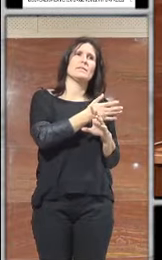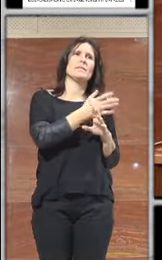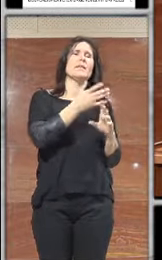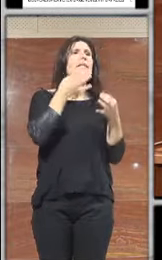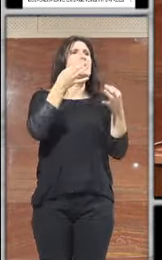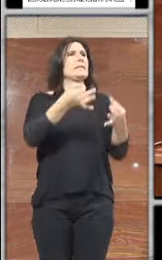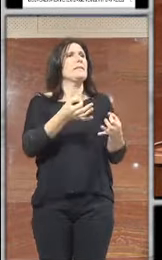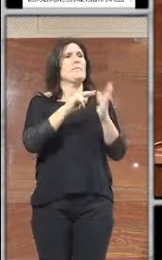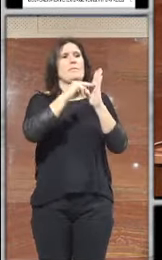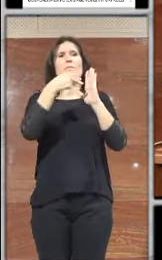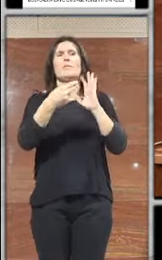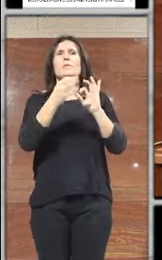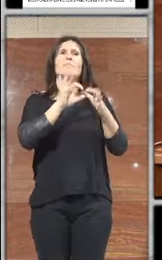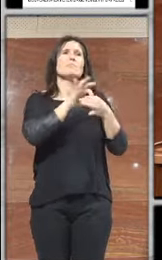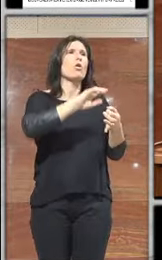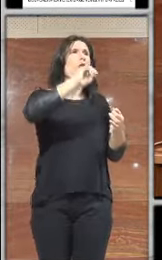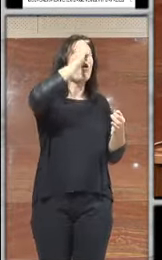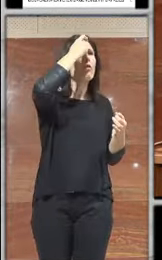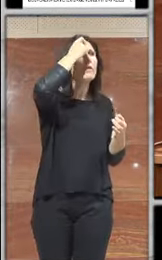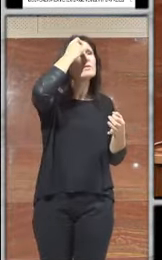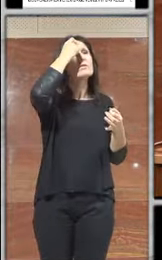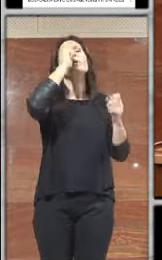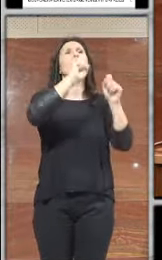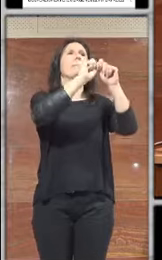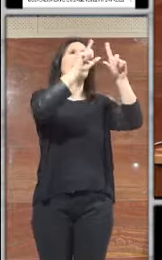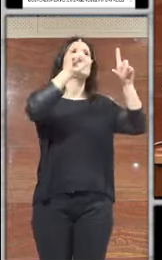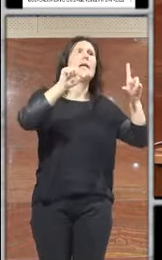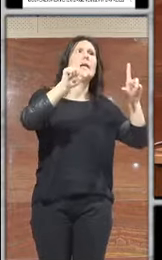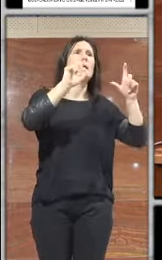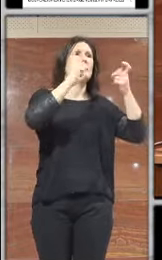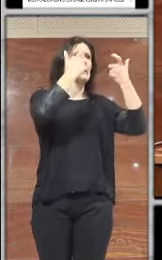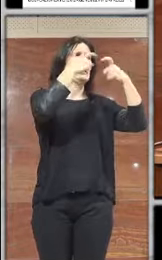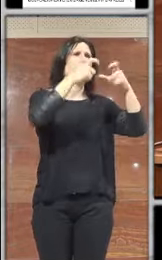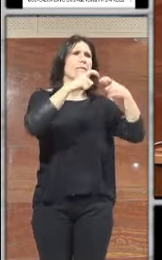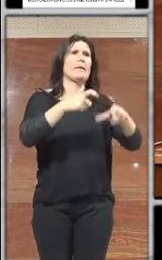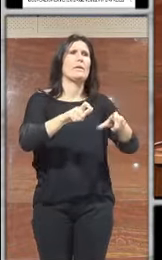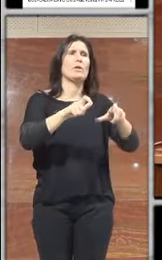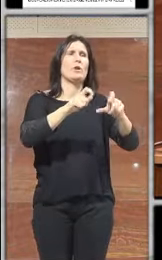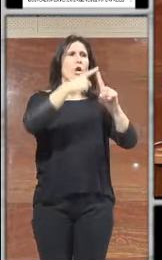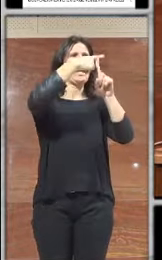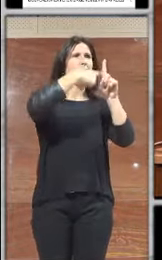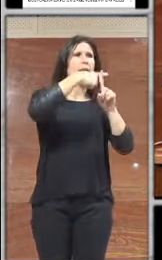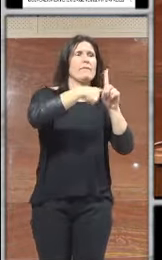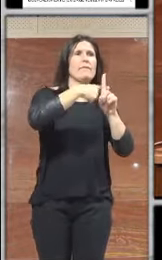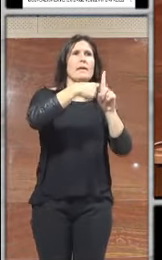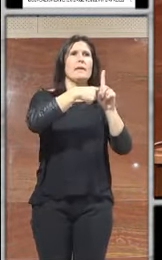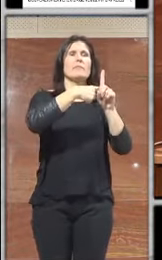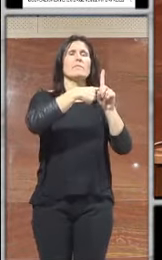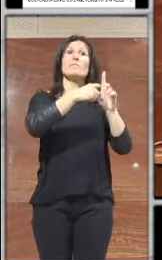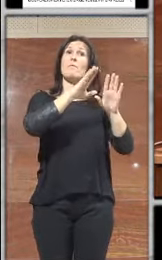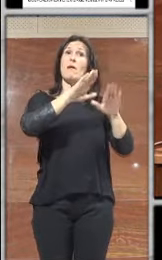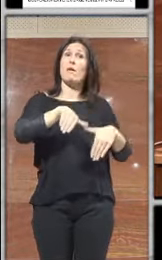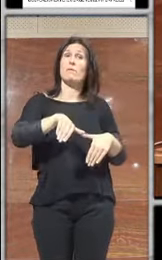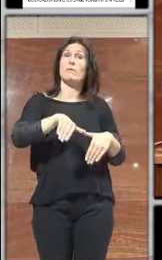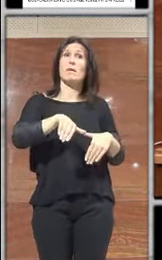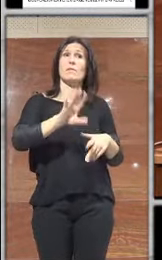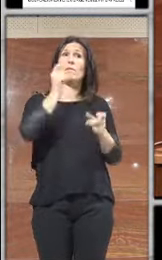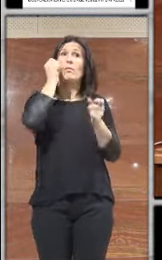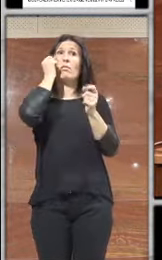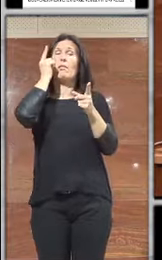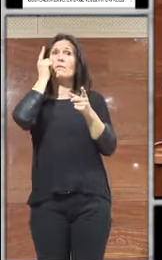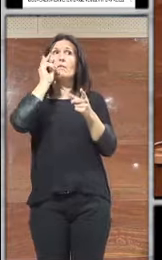tecnología con lo conceptual, con las pestañas, con las clasificaciones, con los niveles y resulta que hemos visto